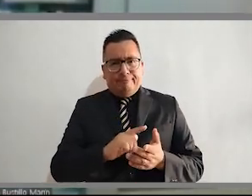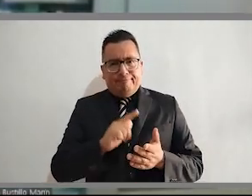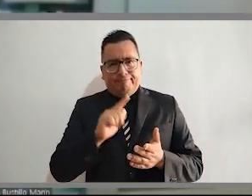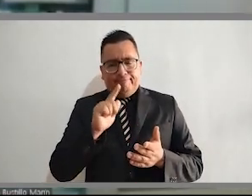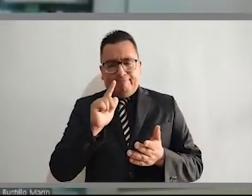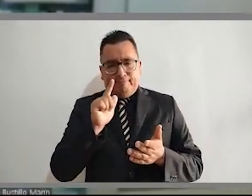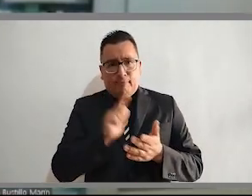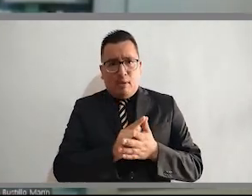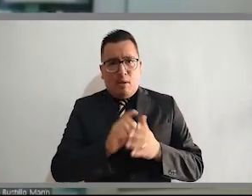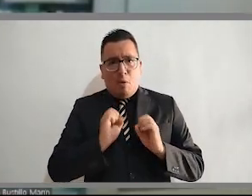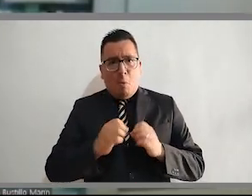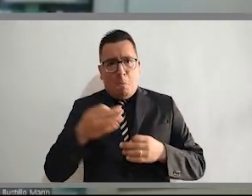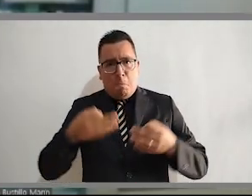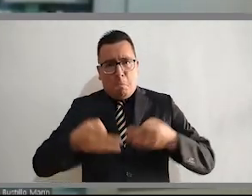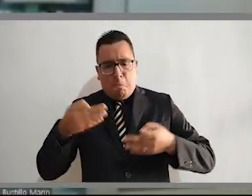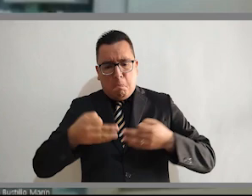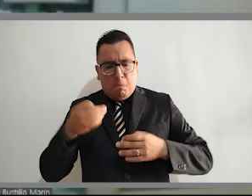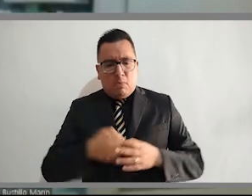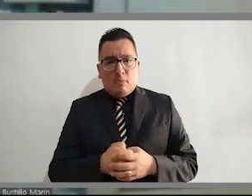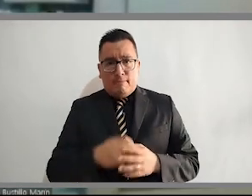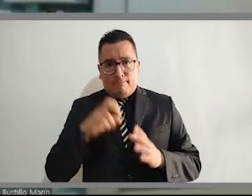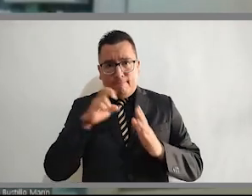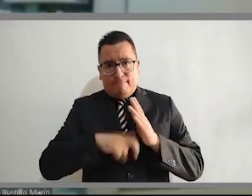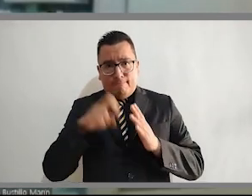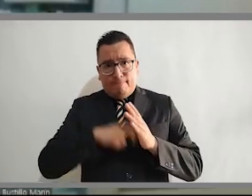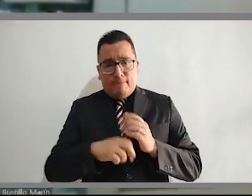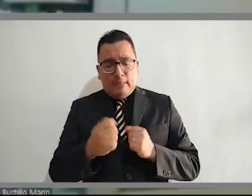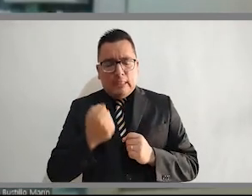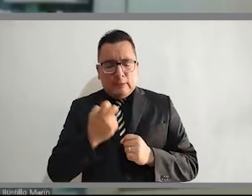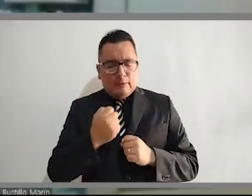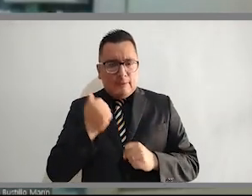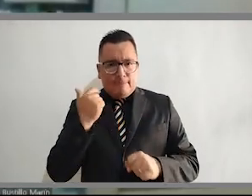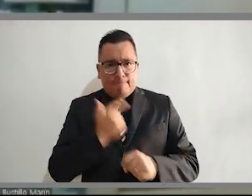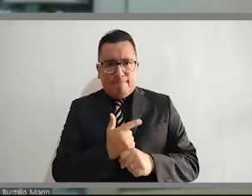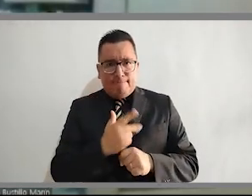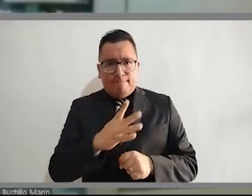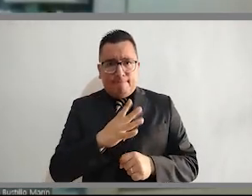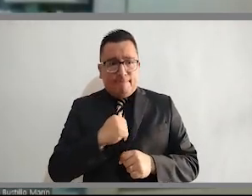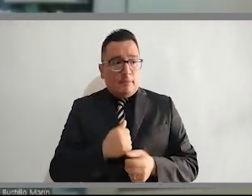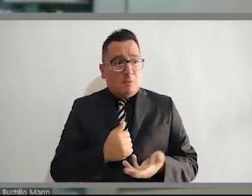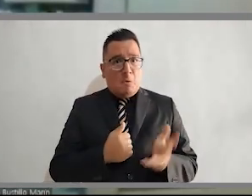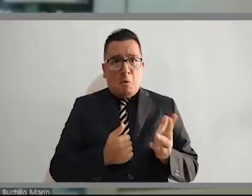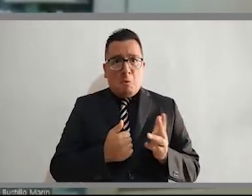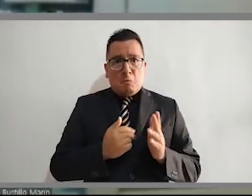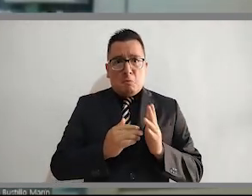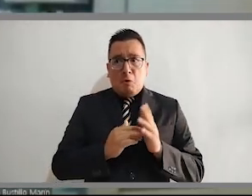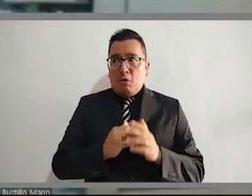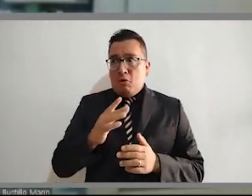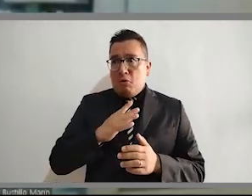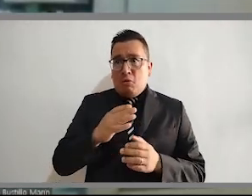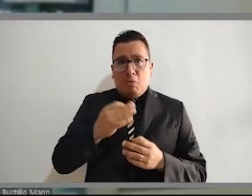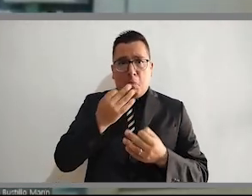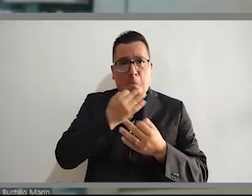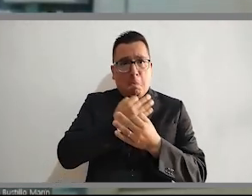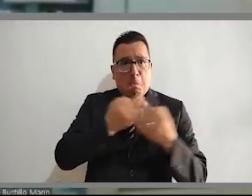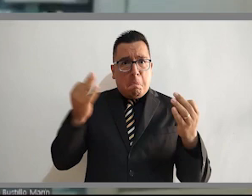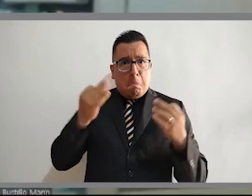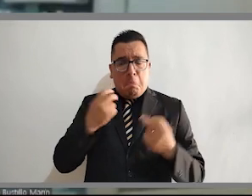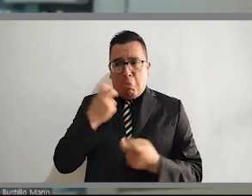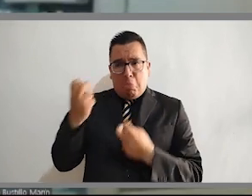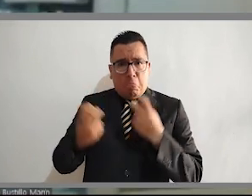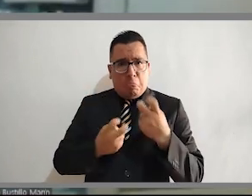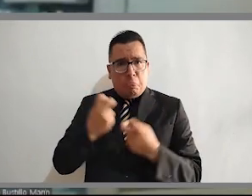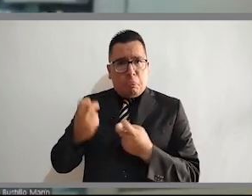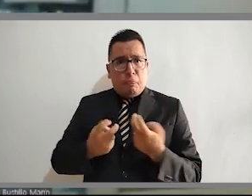sentencias que no solamente dieron cuenta de esa violencia simbólica, pero además dieron cuenta de que no todo es violencia política